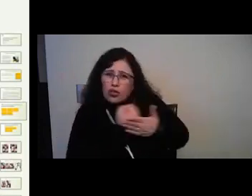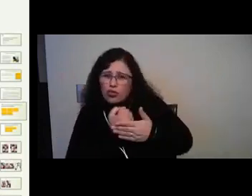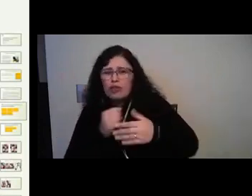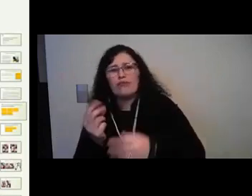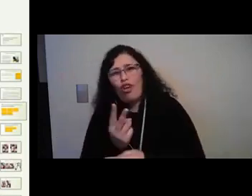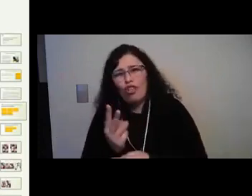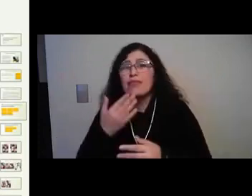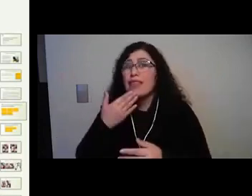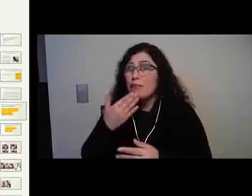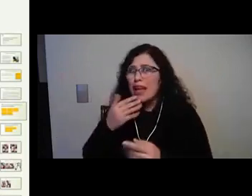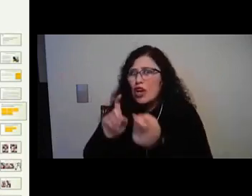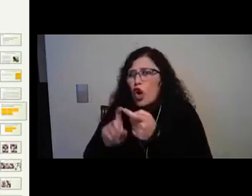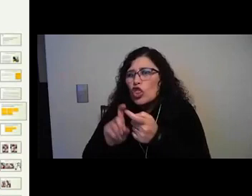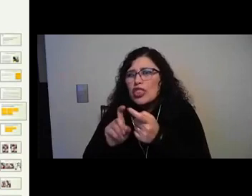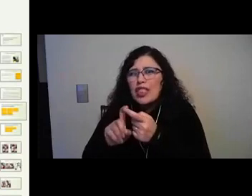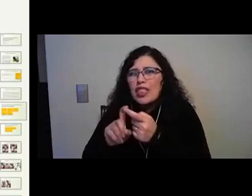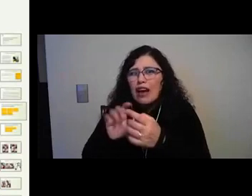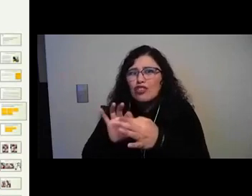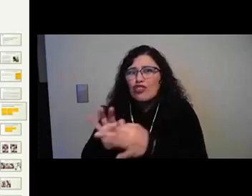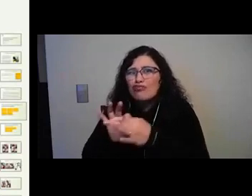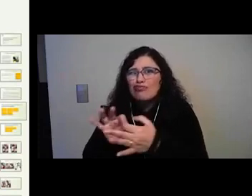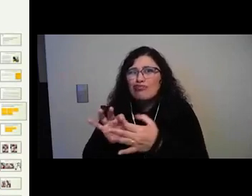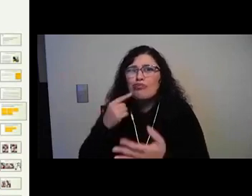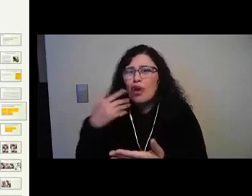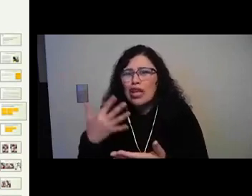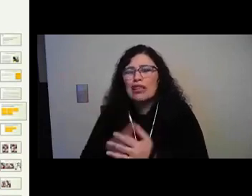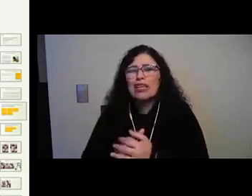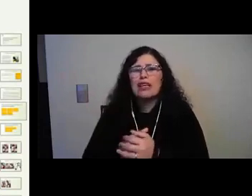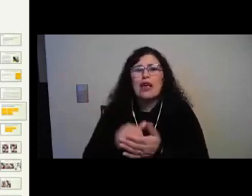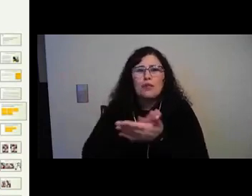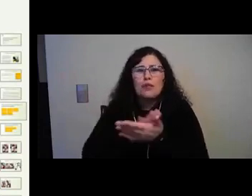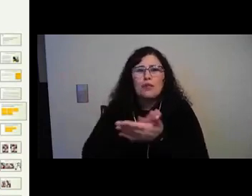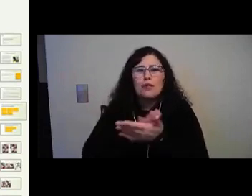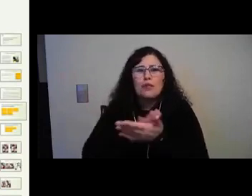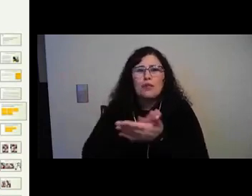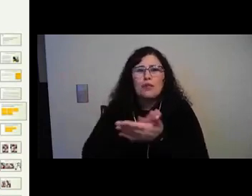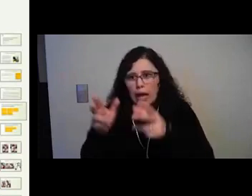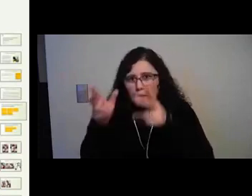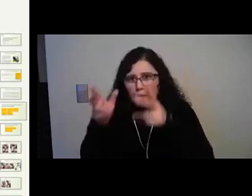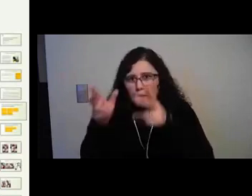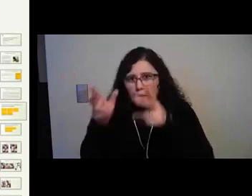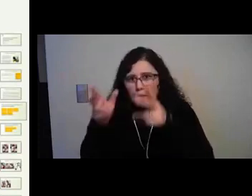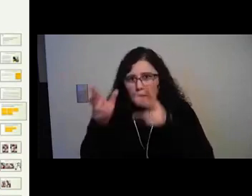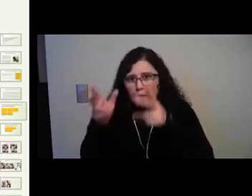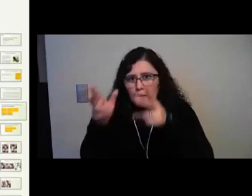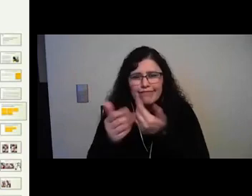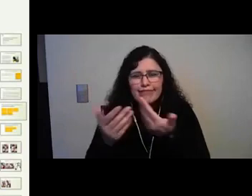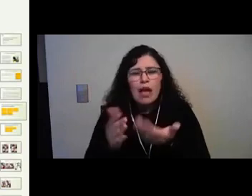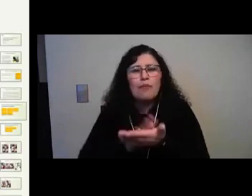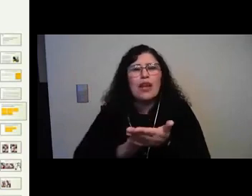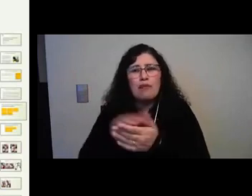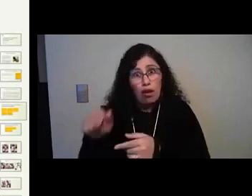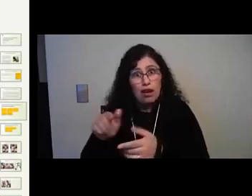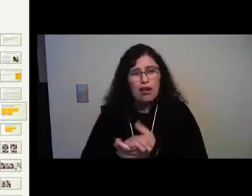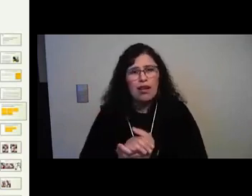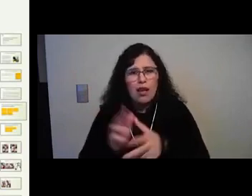el contacto, ¿ya? Entonces, el contacto se refiere al contacto manual, propiocepción, ya si usted, el paciente